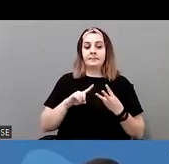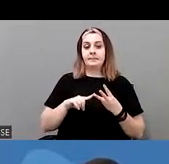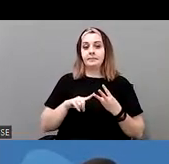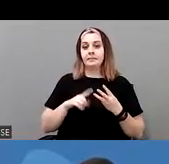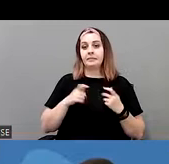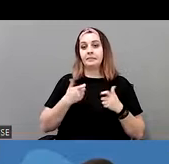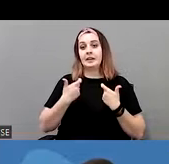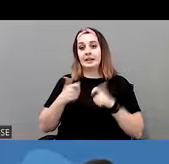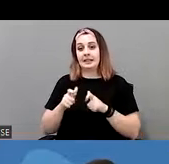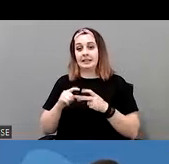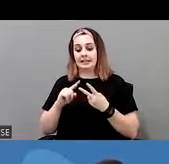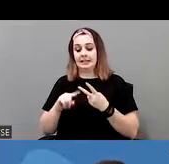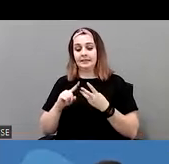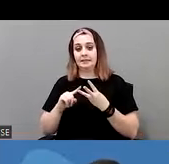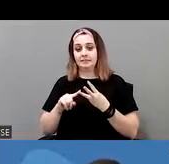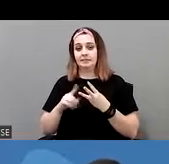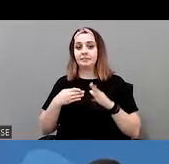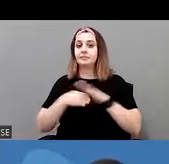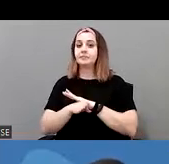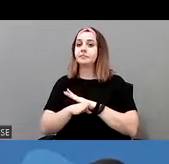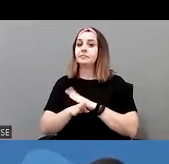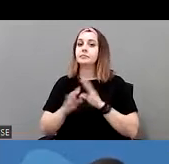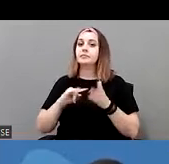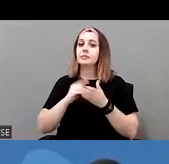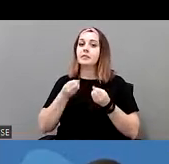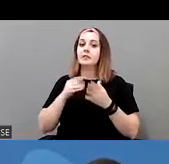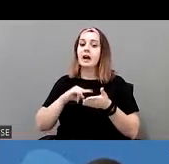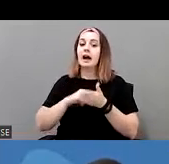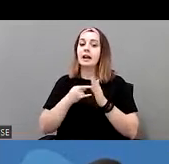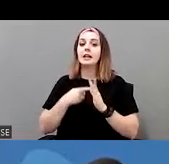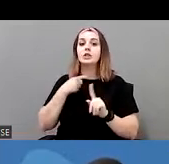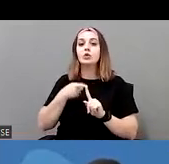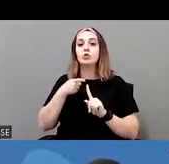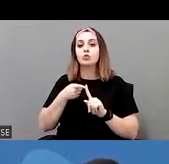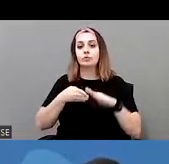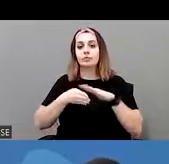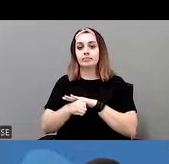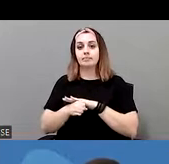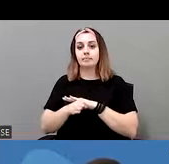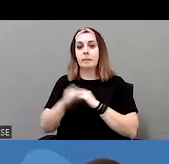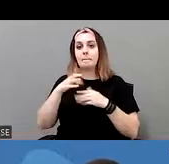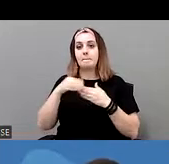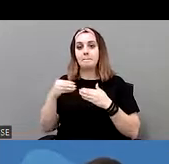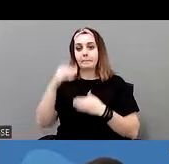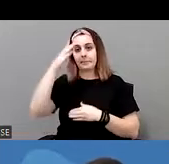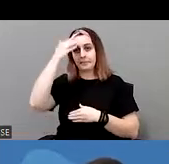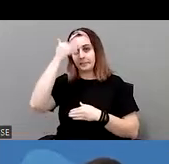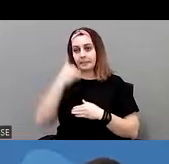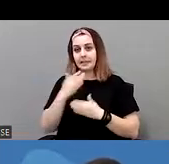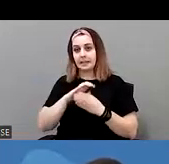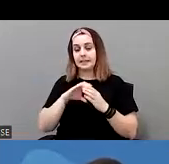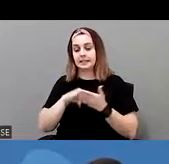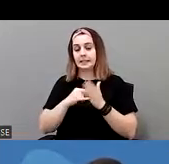En un tercer punto, la información relativa a los accesos y al uso que le dan las personas con parálisis cerebral de los sistemas de